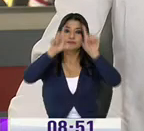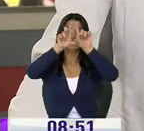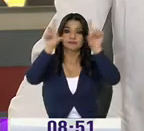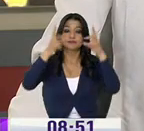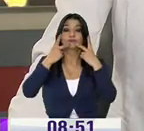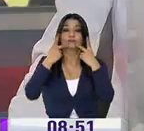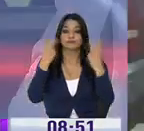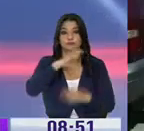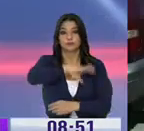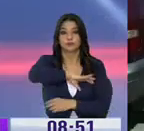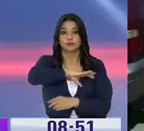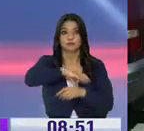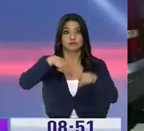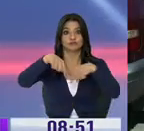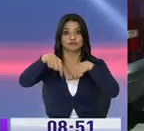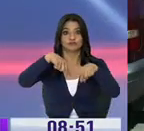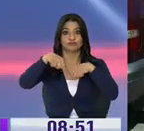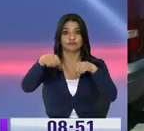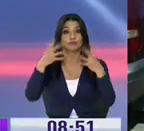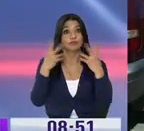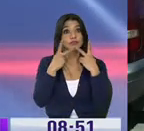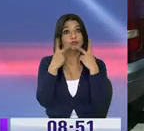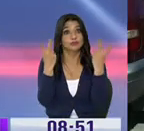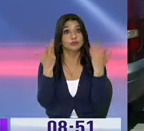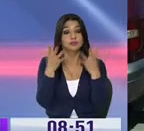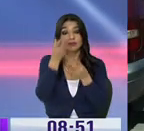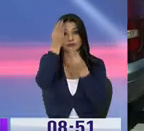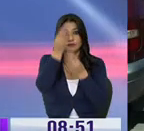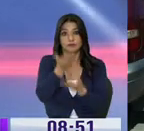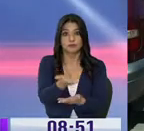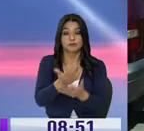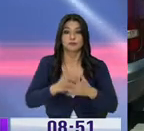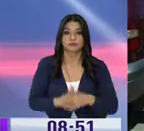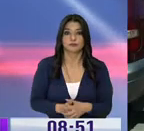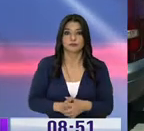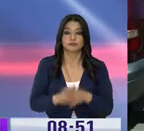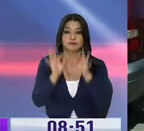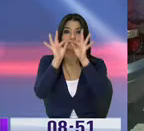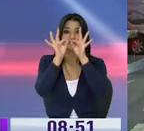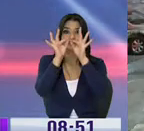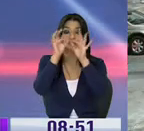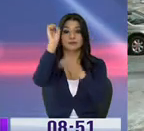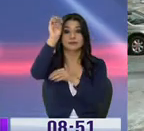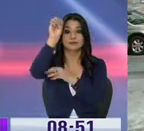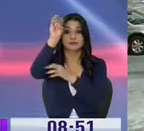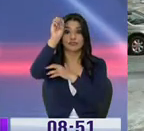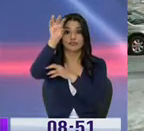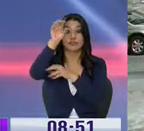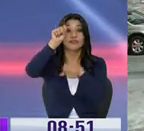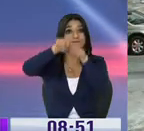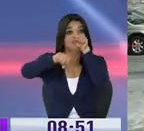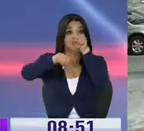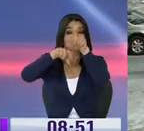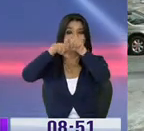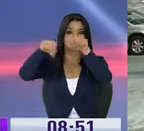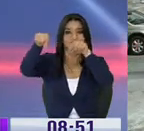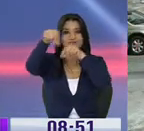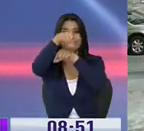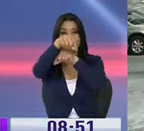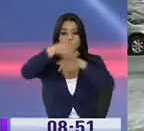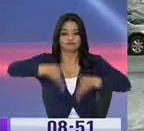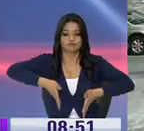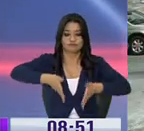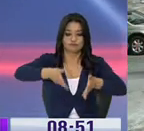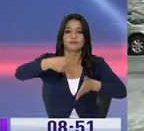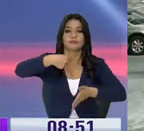pública Metropolitana de Movilidad y Obras Públicas informa a la ciudadanía que se reemplazó el semáforo en mal estado ubicado en las